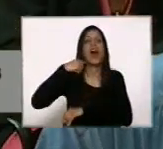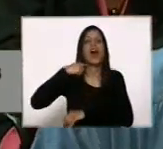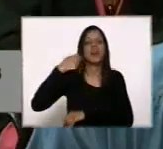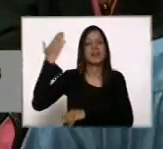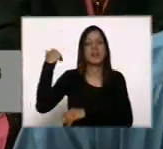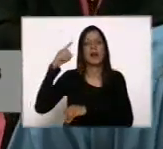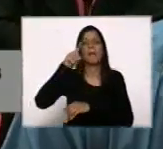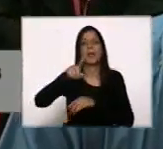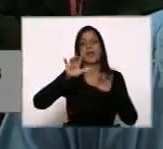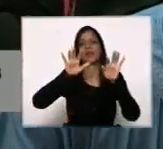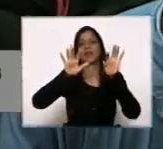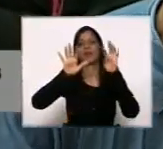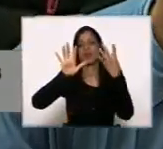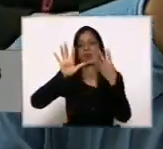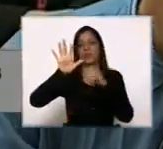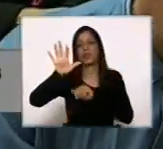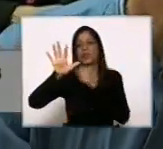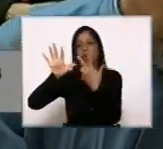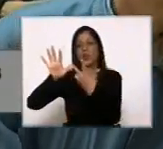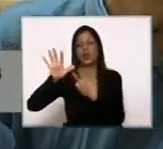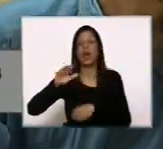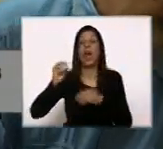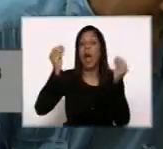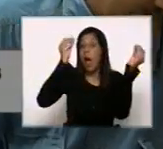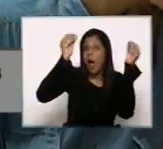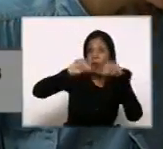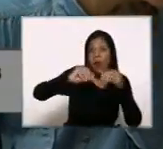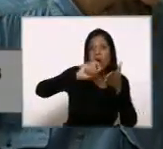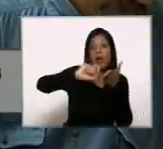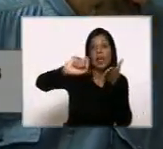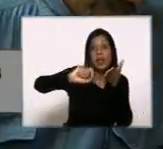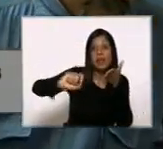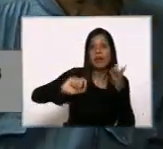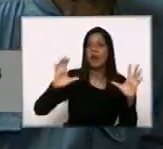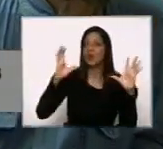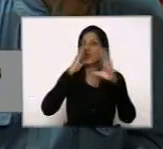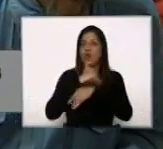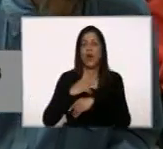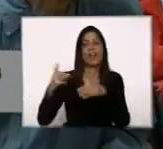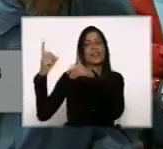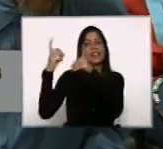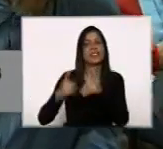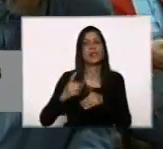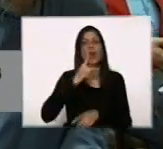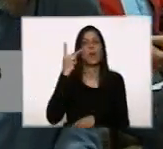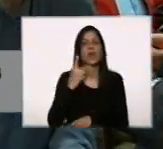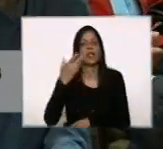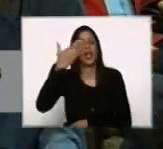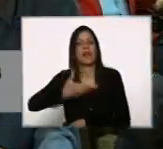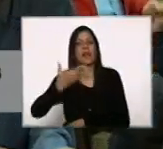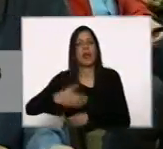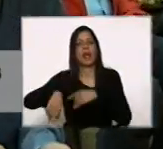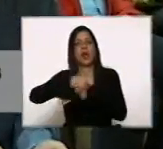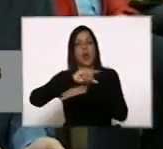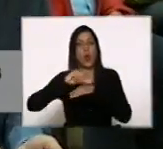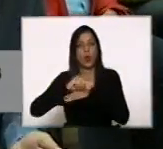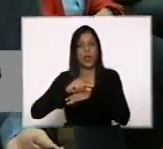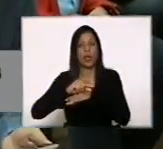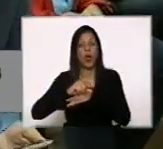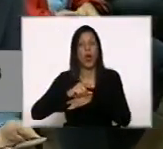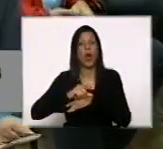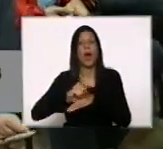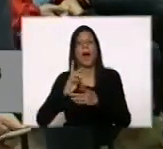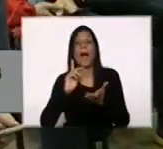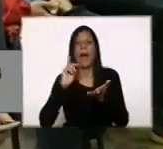¿verdad? No había ni un acuerdo escrito de que todas las decisiones políticas más importantes del gobierno, además de contar